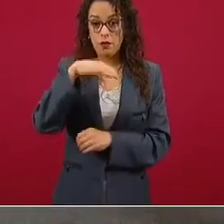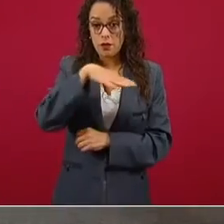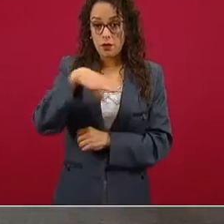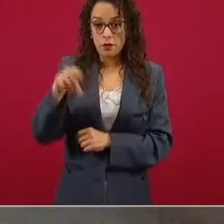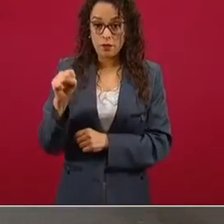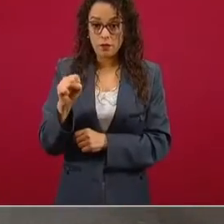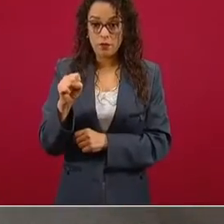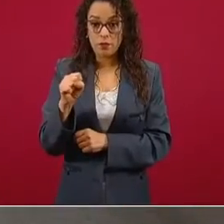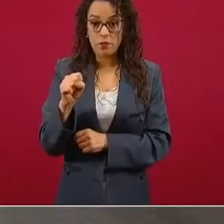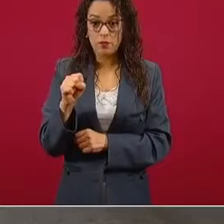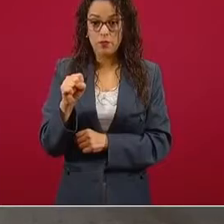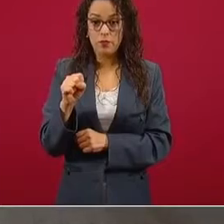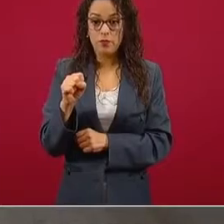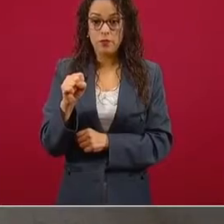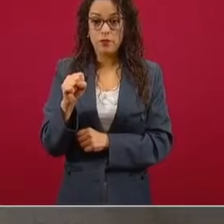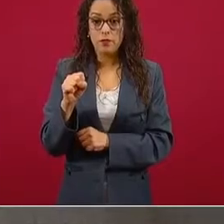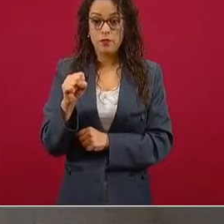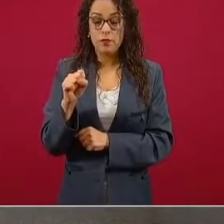estaban en